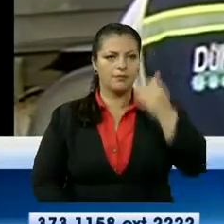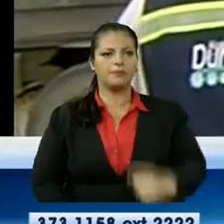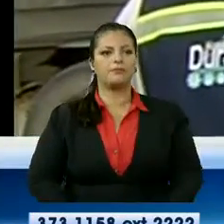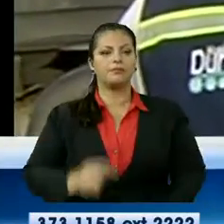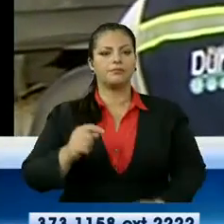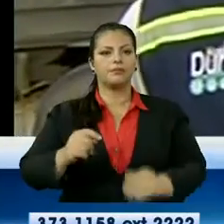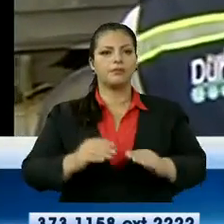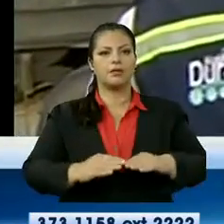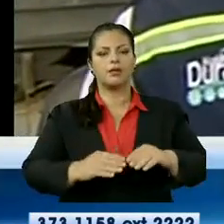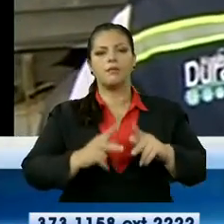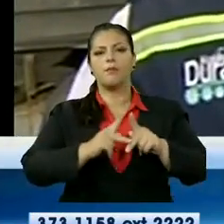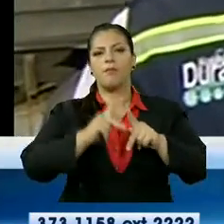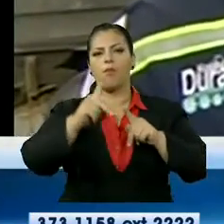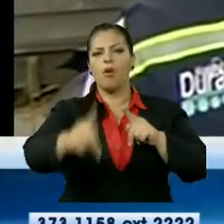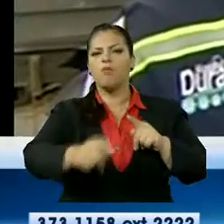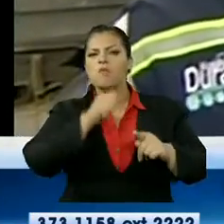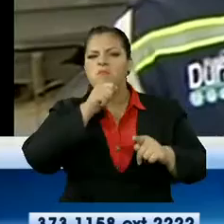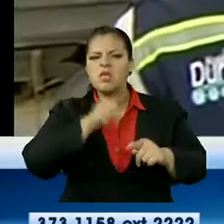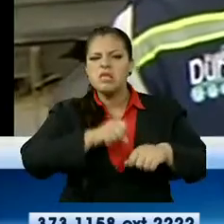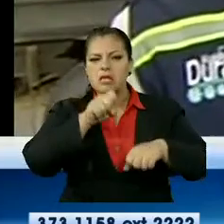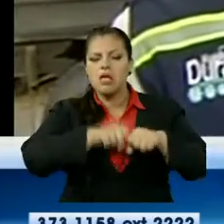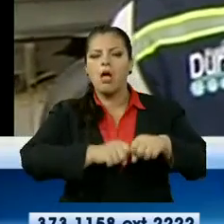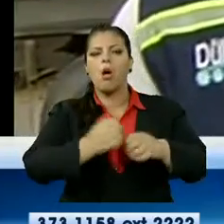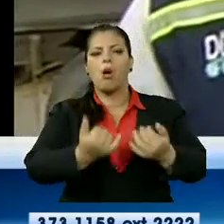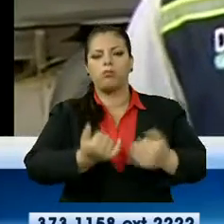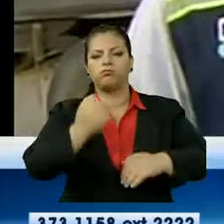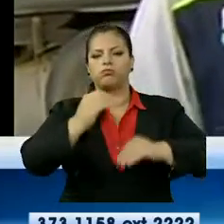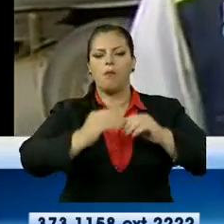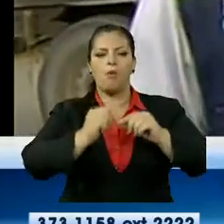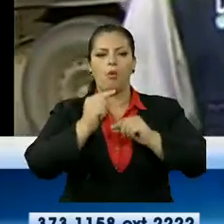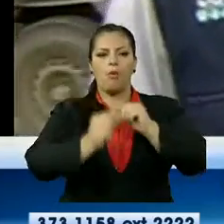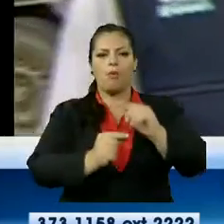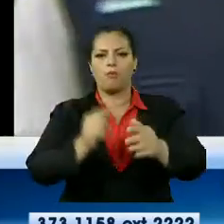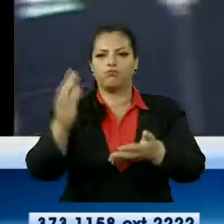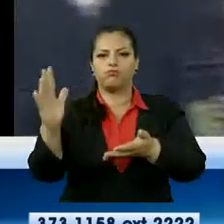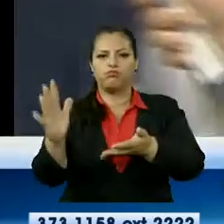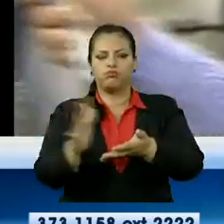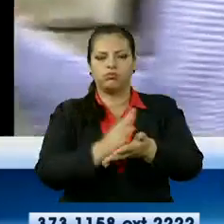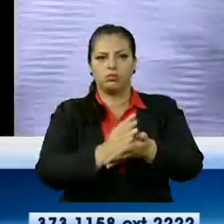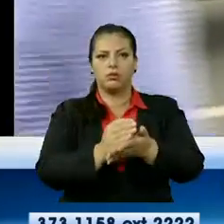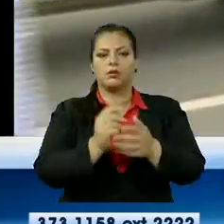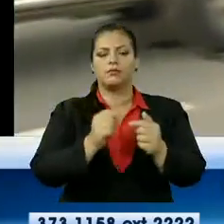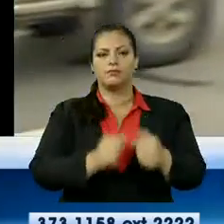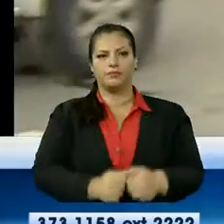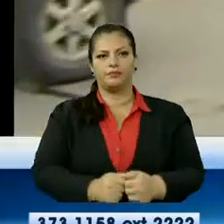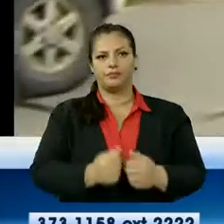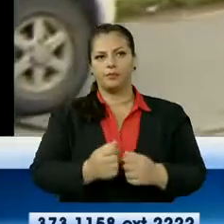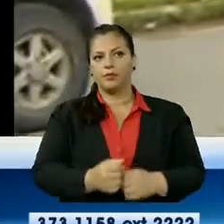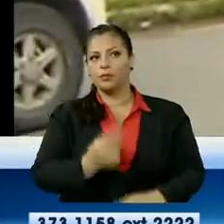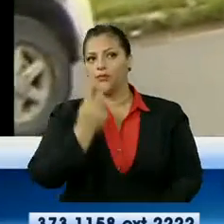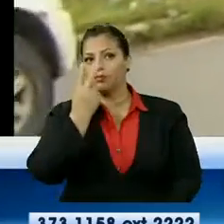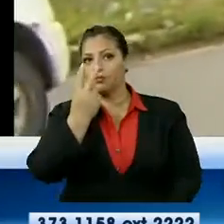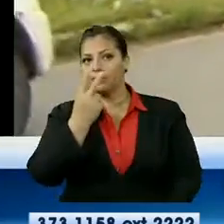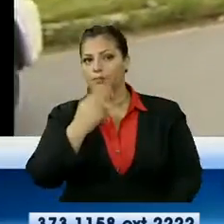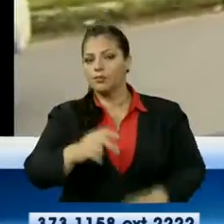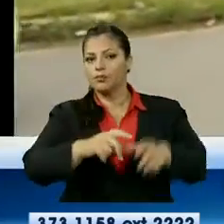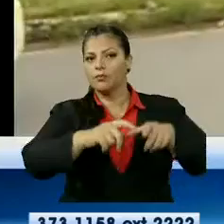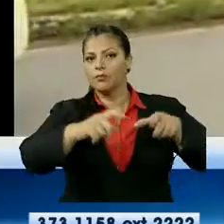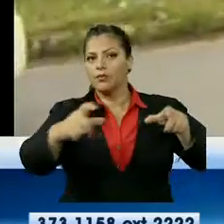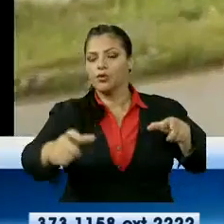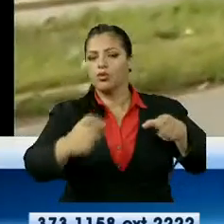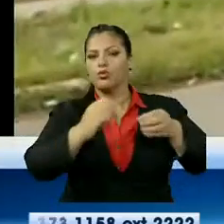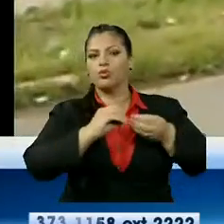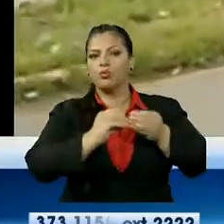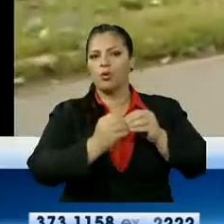4. Hasta el día 2 de abril se culminará con este proceso. Y la losa número 5 empezará a ser desmontada desde el día 3 hasta el día 16. En